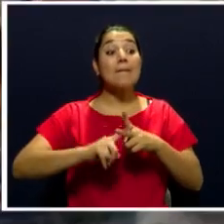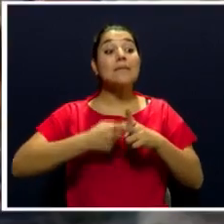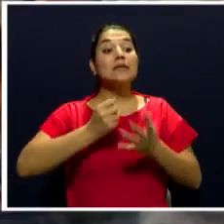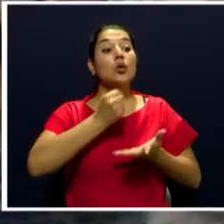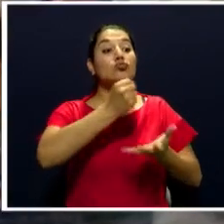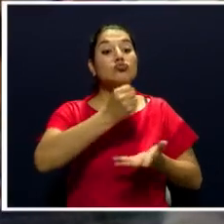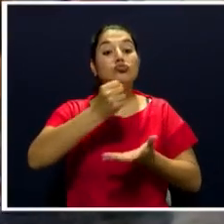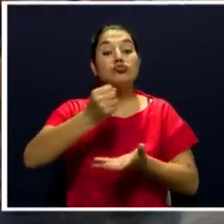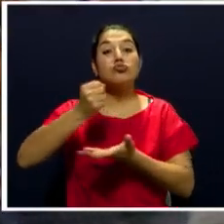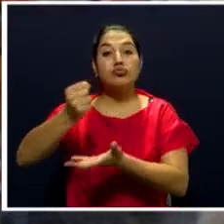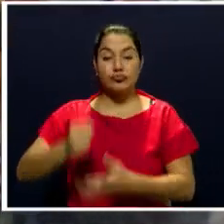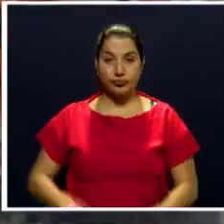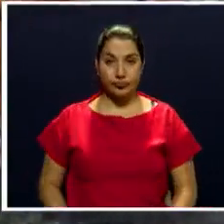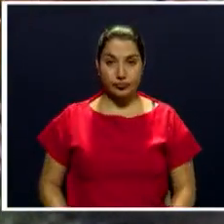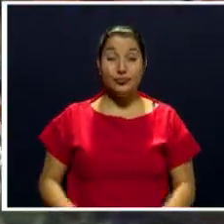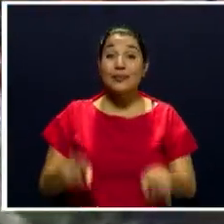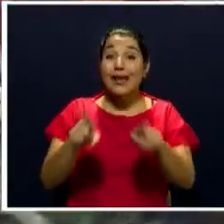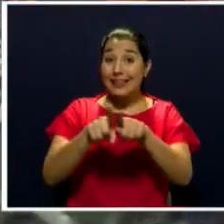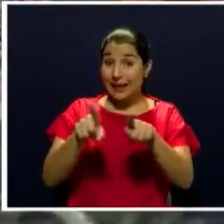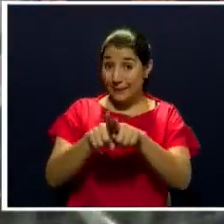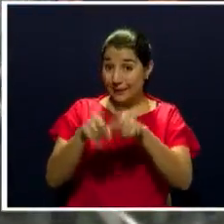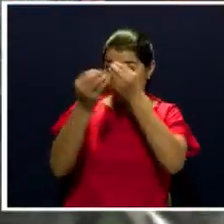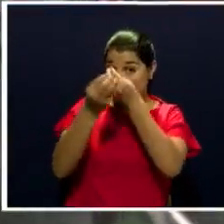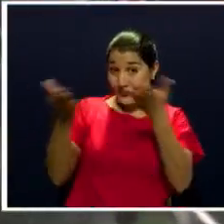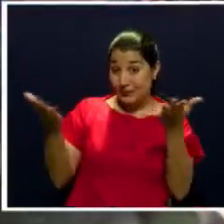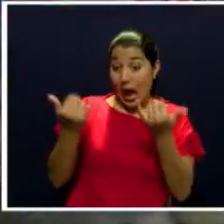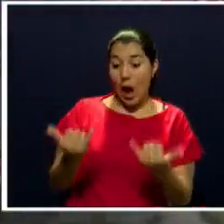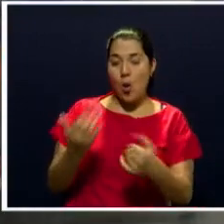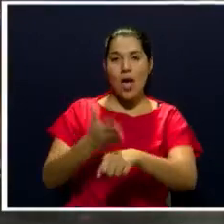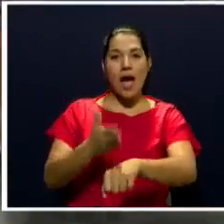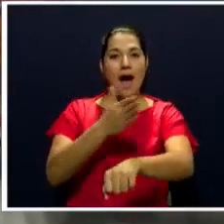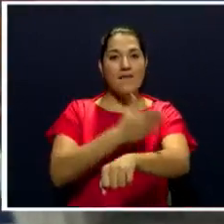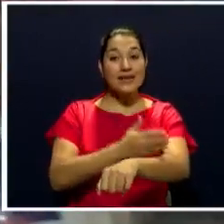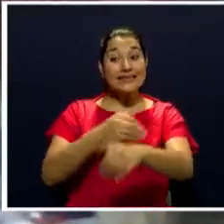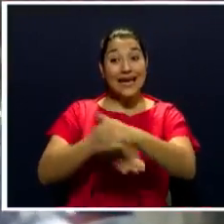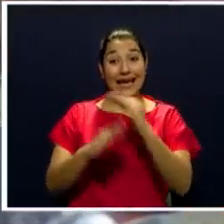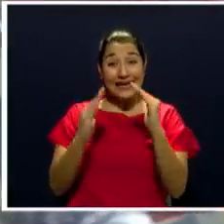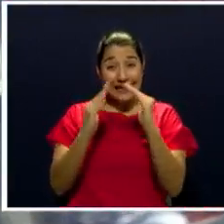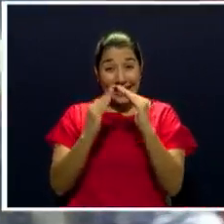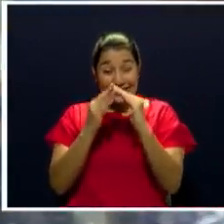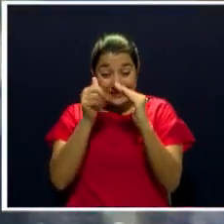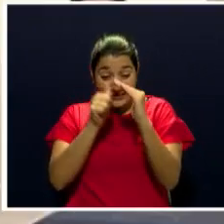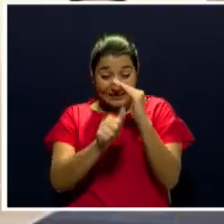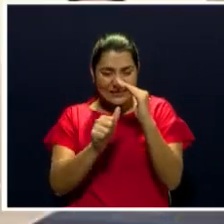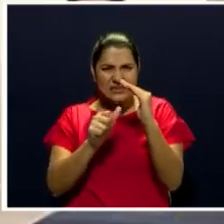personas. Por otro lado, Solís también informó que hay un avance en los albergues para personas sin hogar.